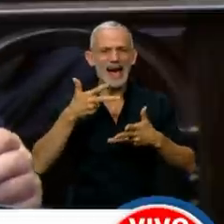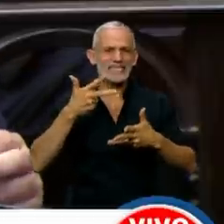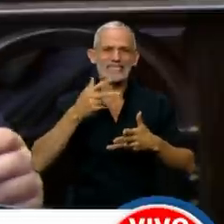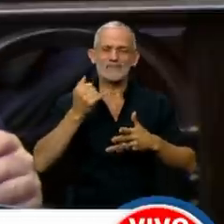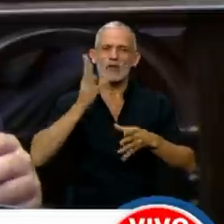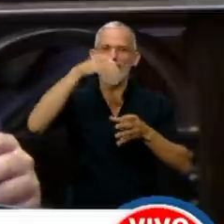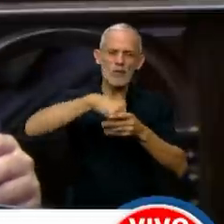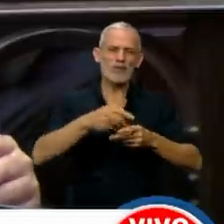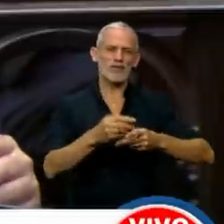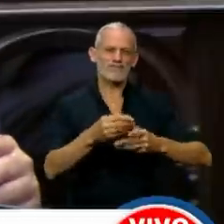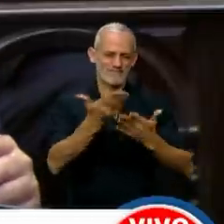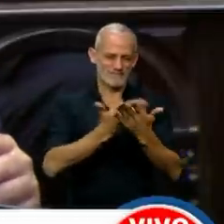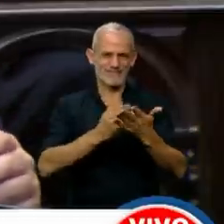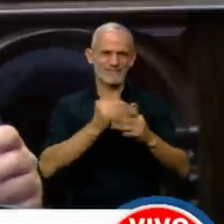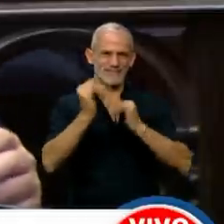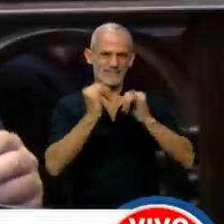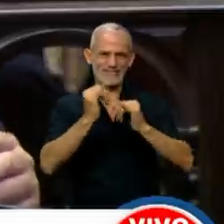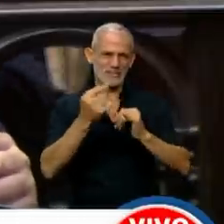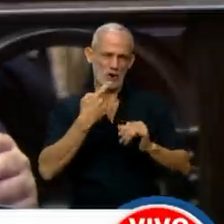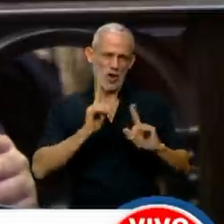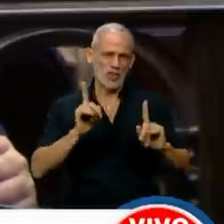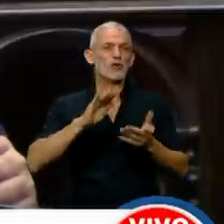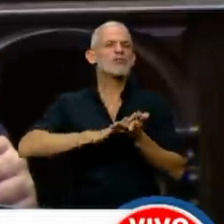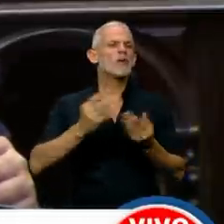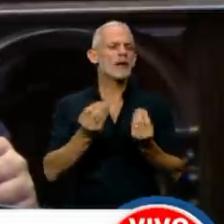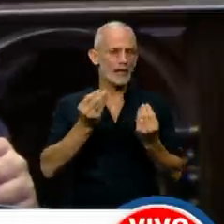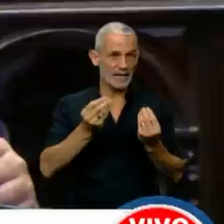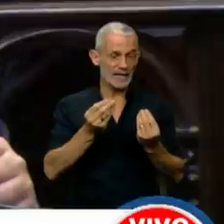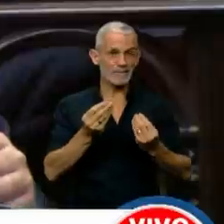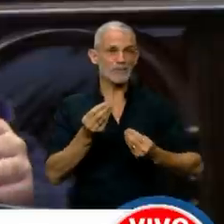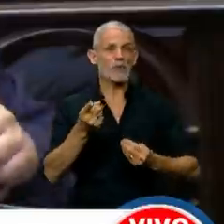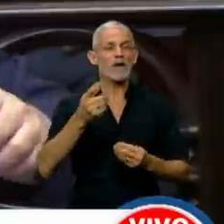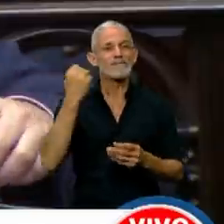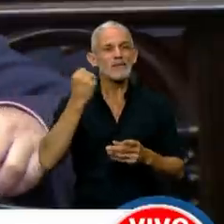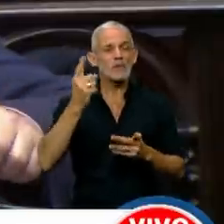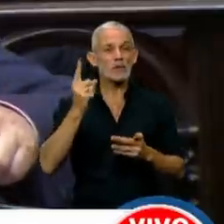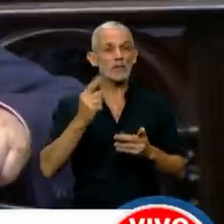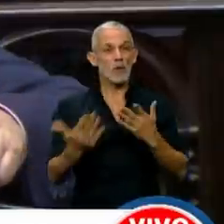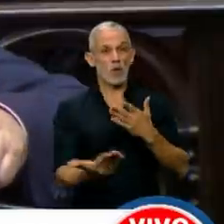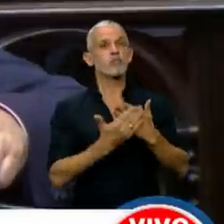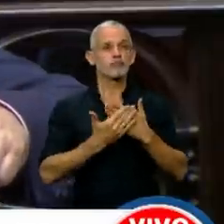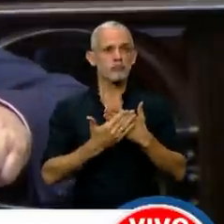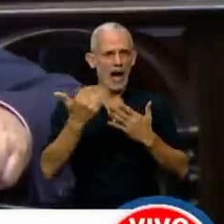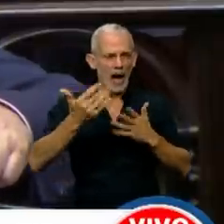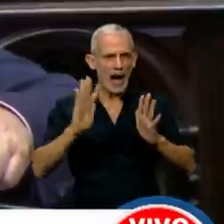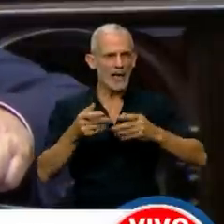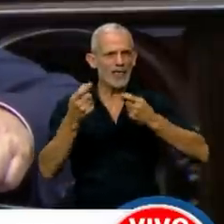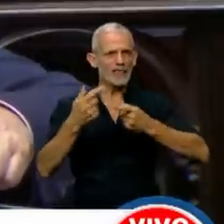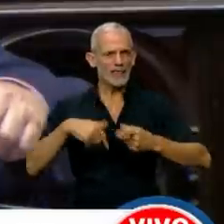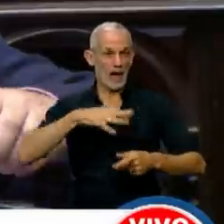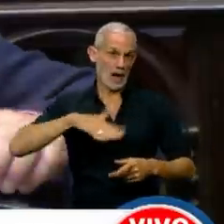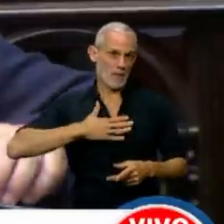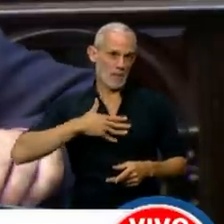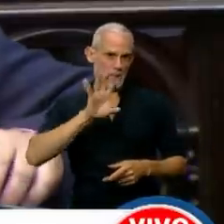pudo ser incluido en su intervención acerca de un importante aval otorgado a nuestra